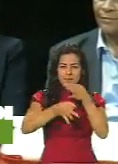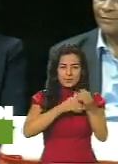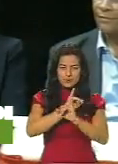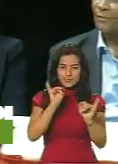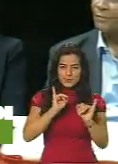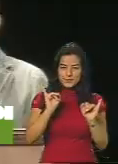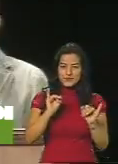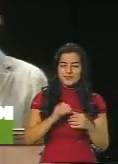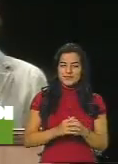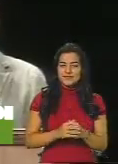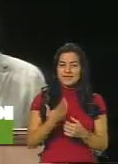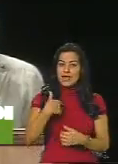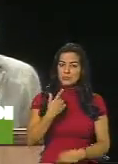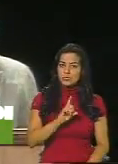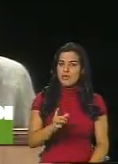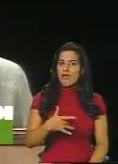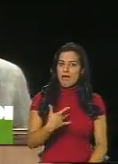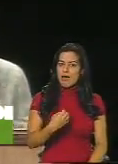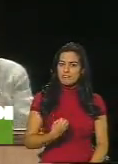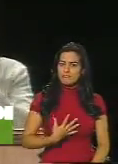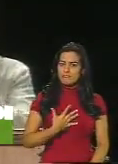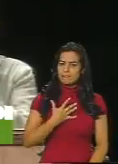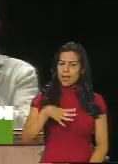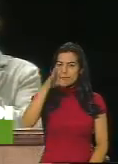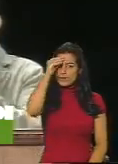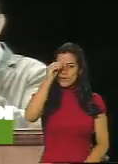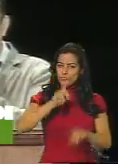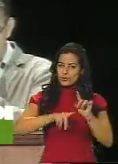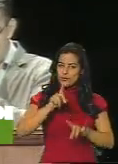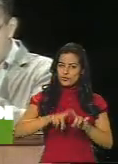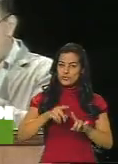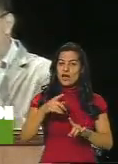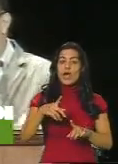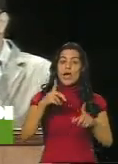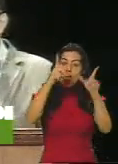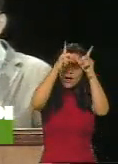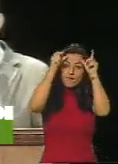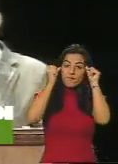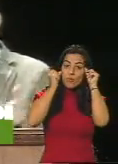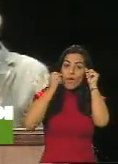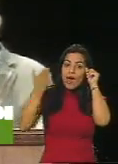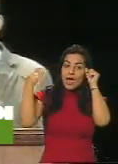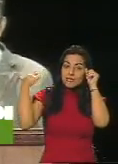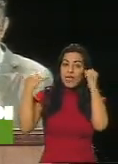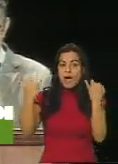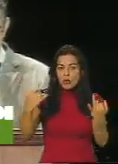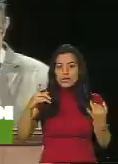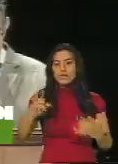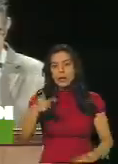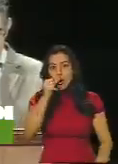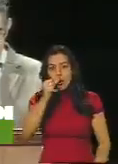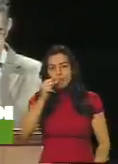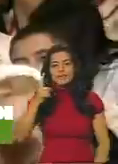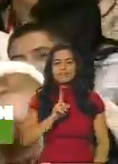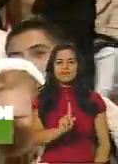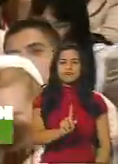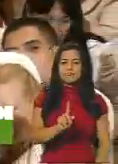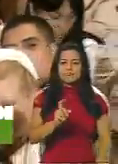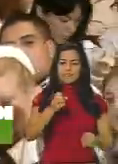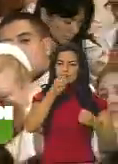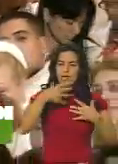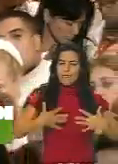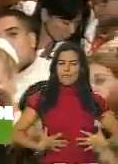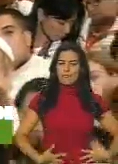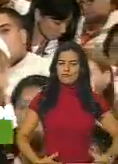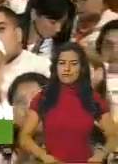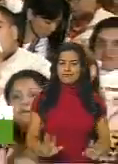metimos nosotros en ese gremio tan feminista, ahora hay enfermeros, pero todo el mundo habla del día de la enfermera porque